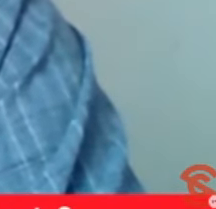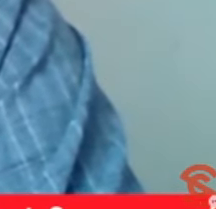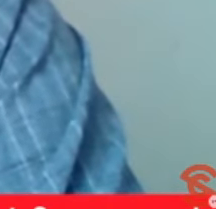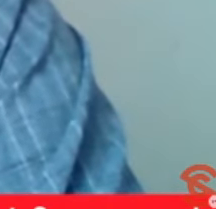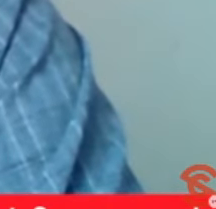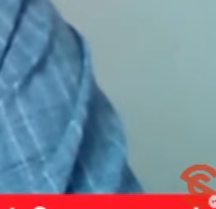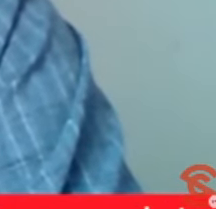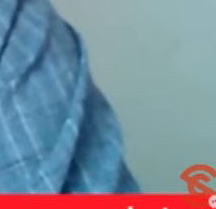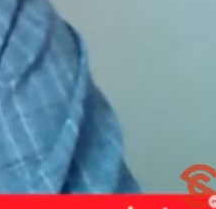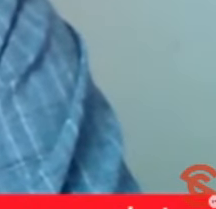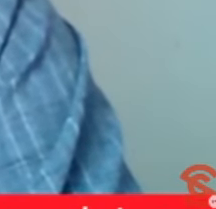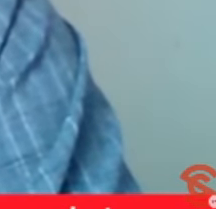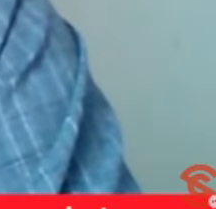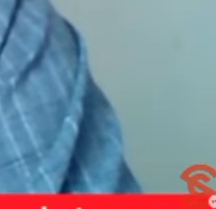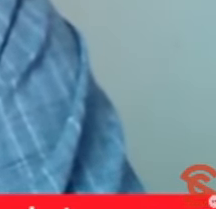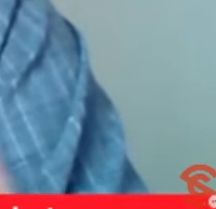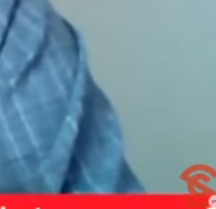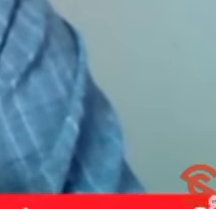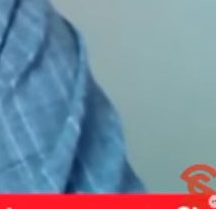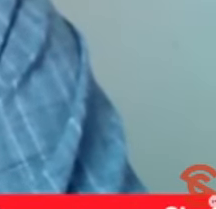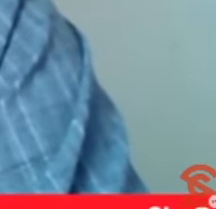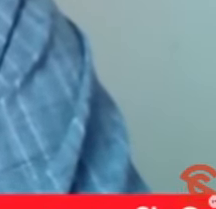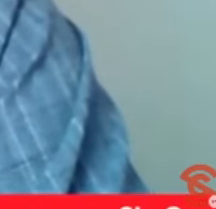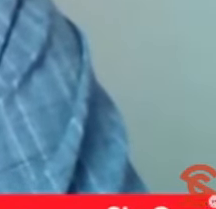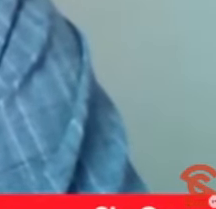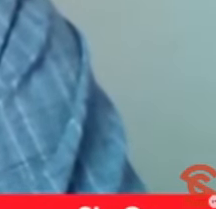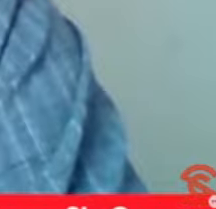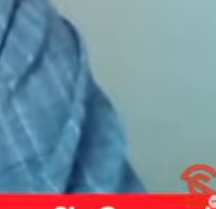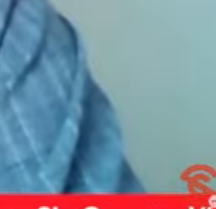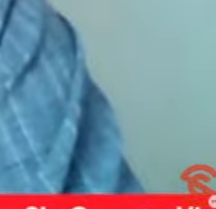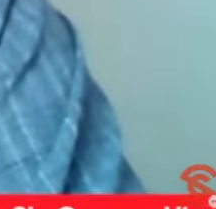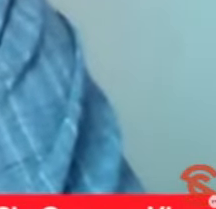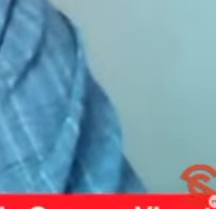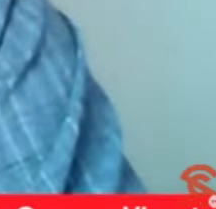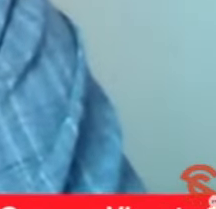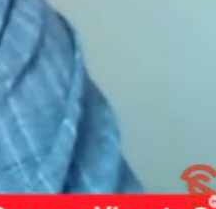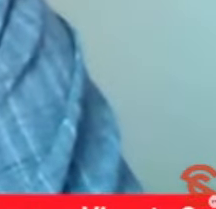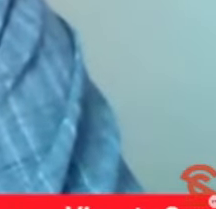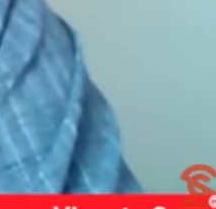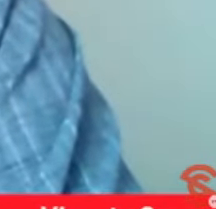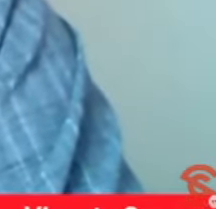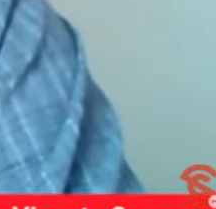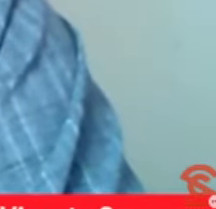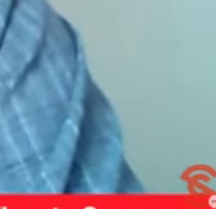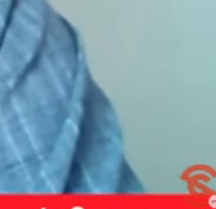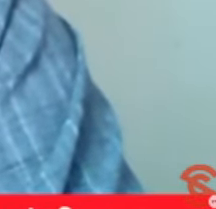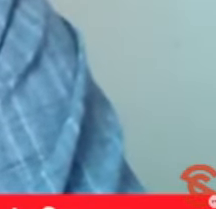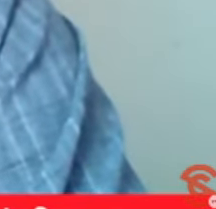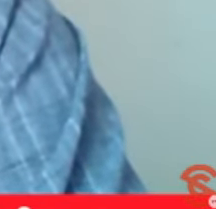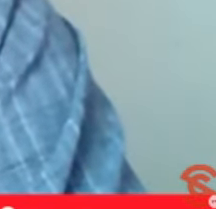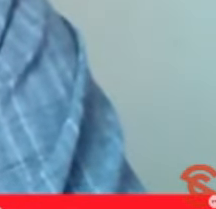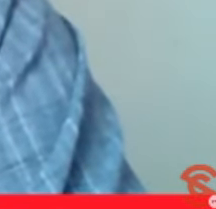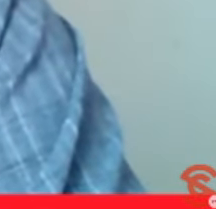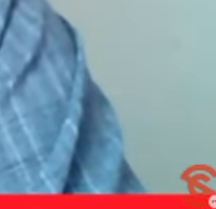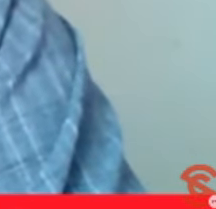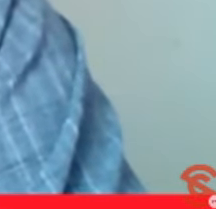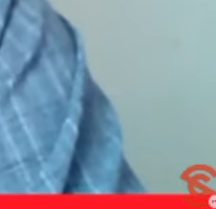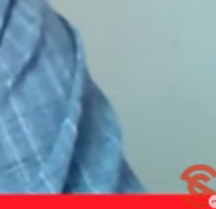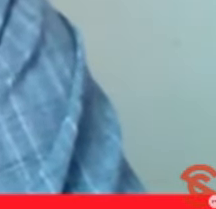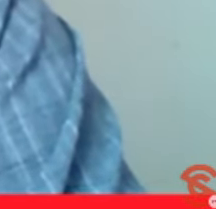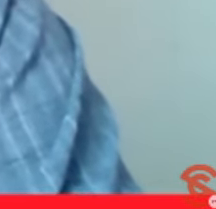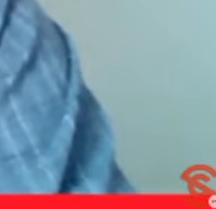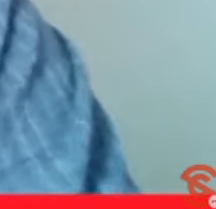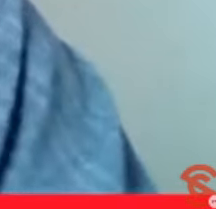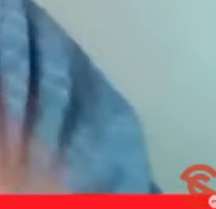Soto de pues la la sesión solemne con la que se le entrega la constancia de mayoría a la